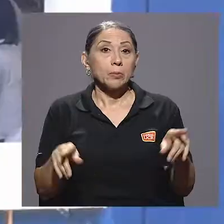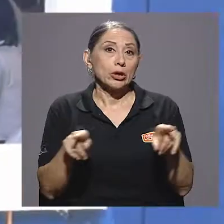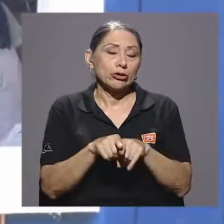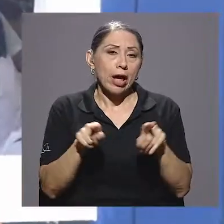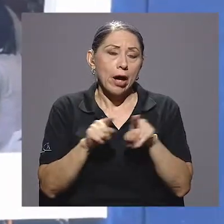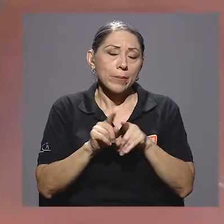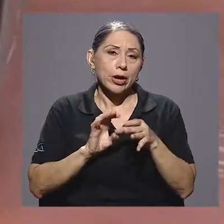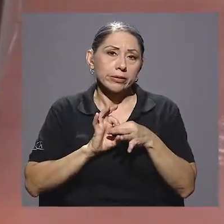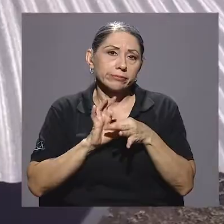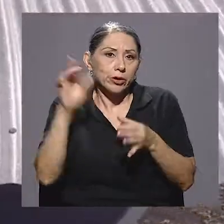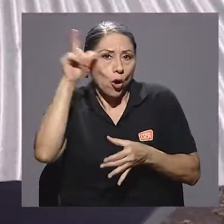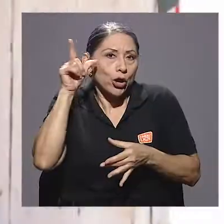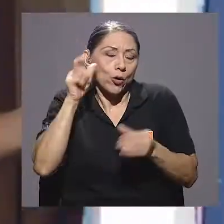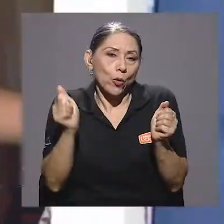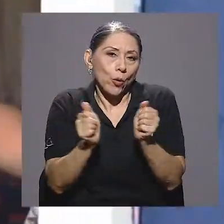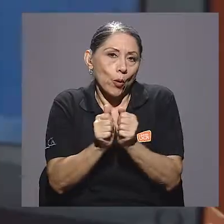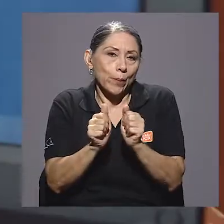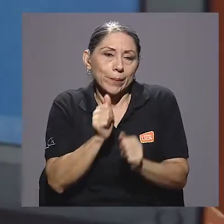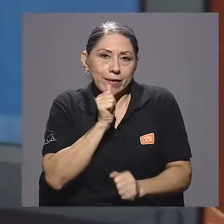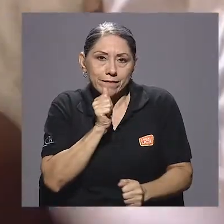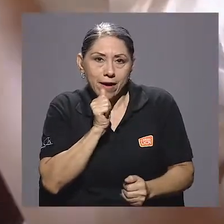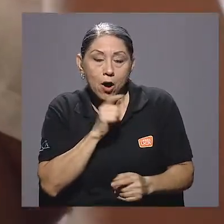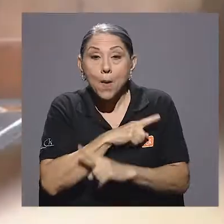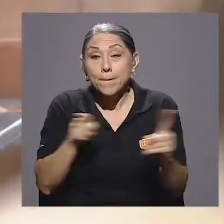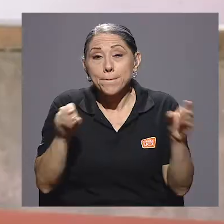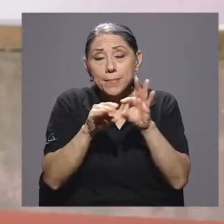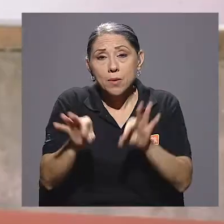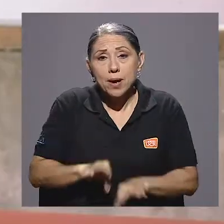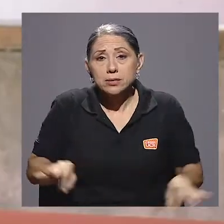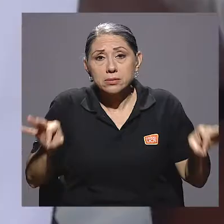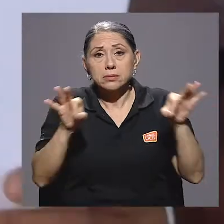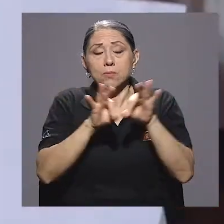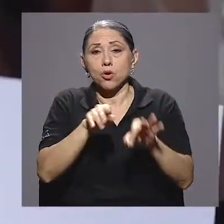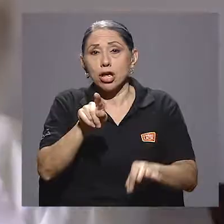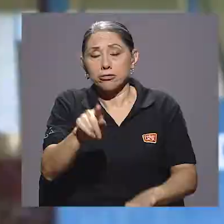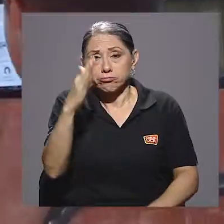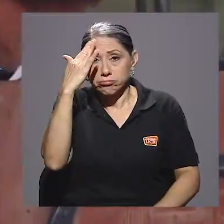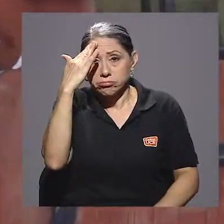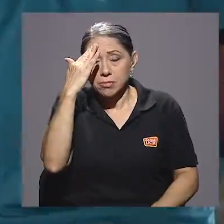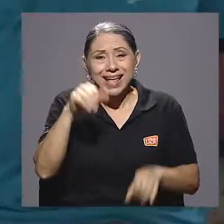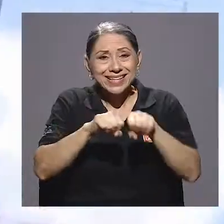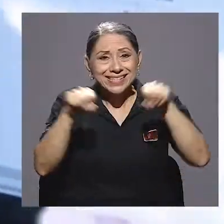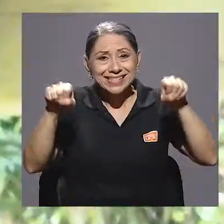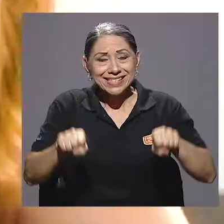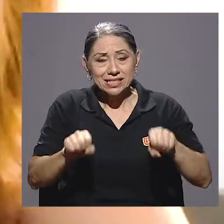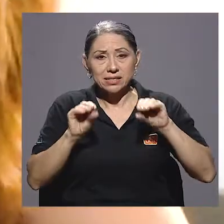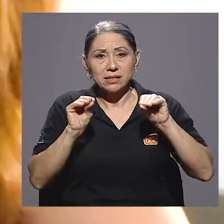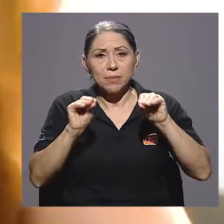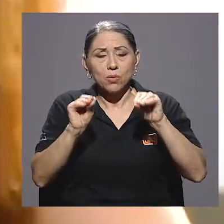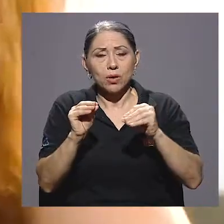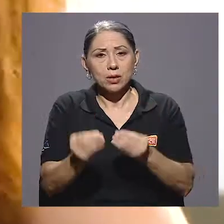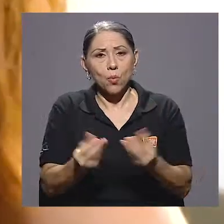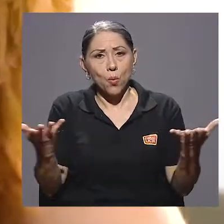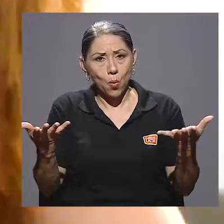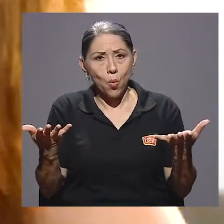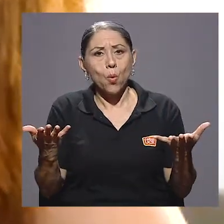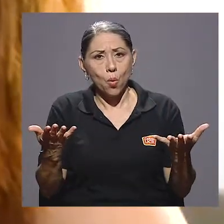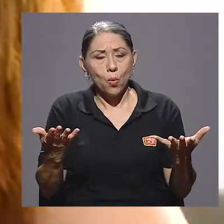sistema educativo privado, pero tal vez aquí lo más importante que tenemos que tener en cuenta es que al sistema educativo